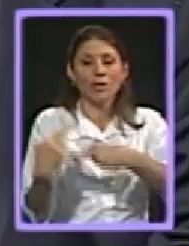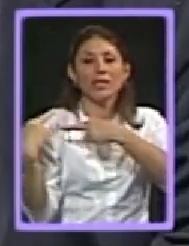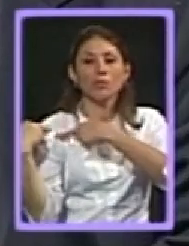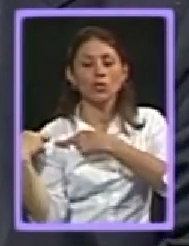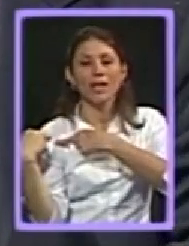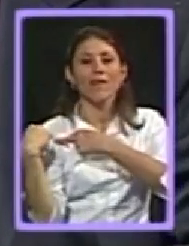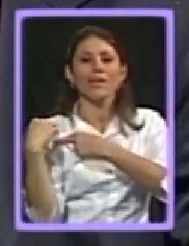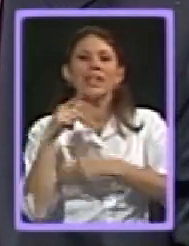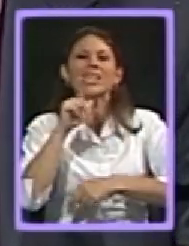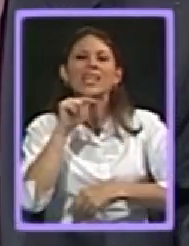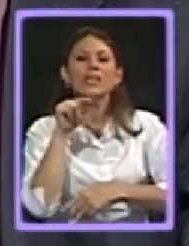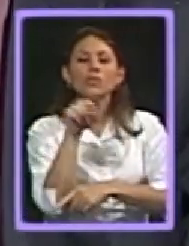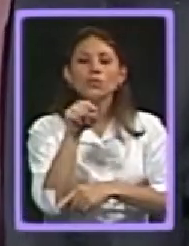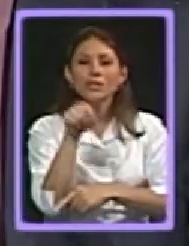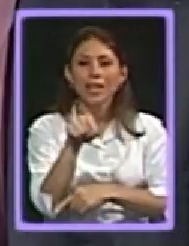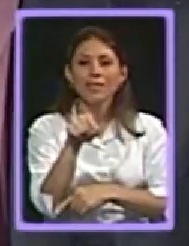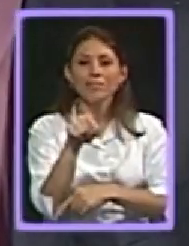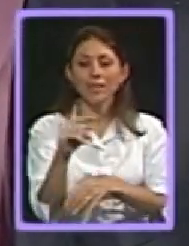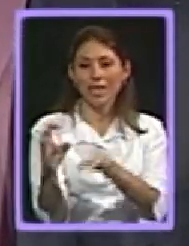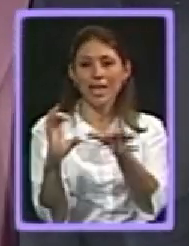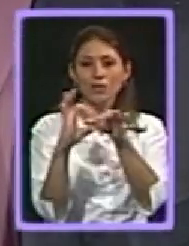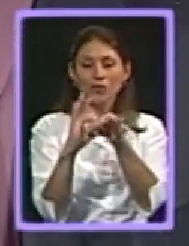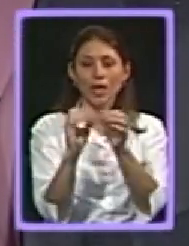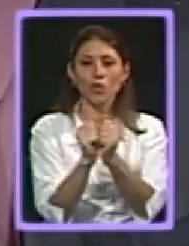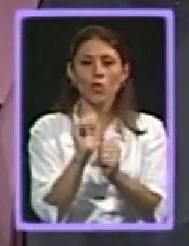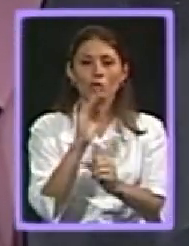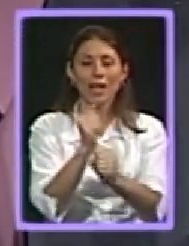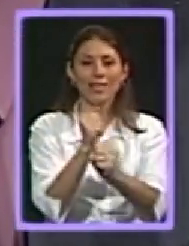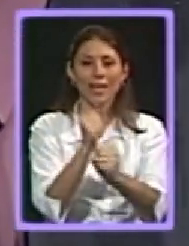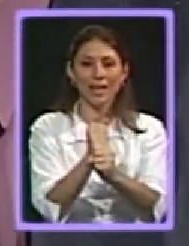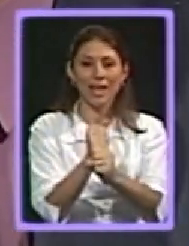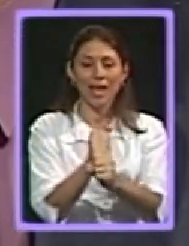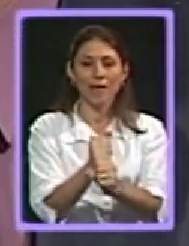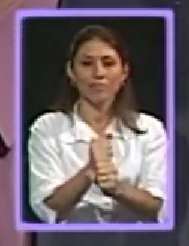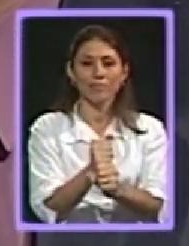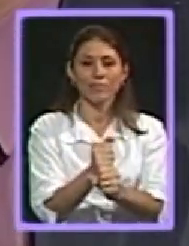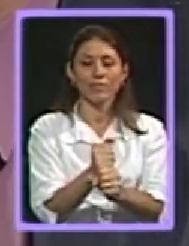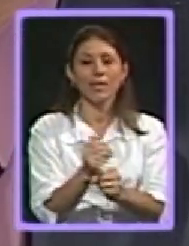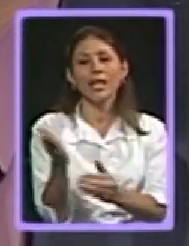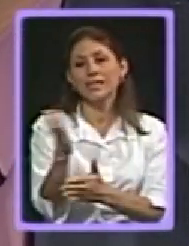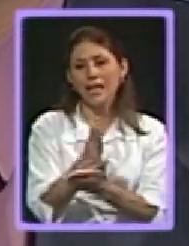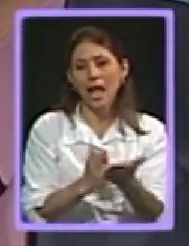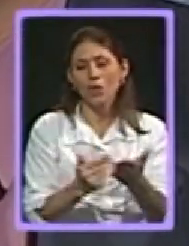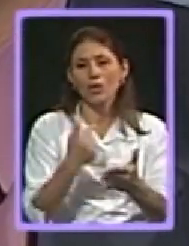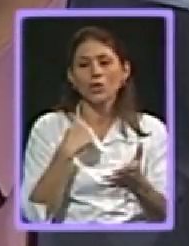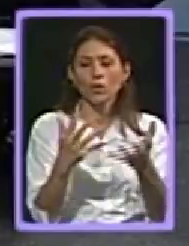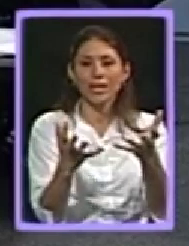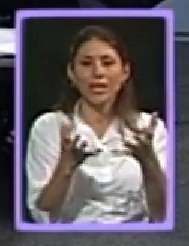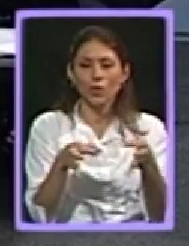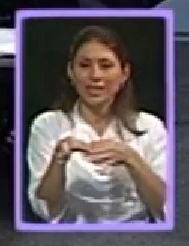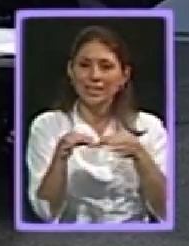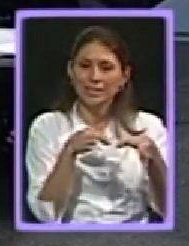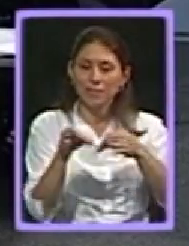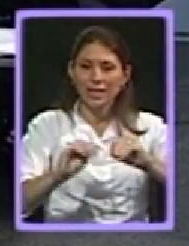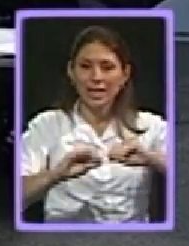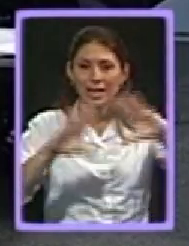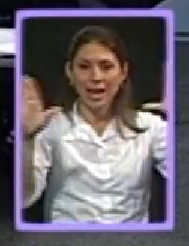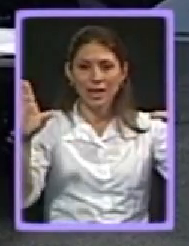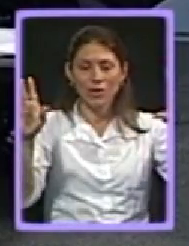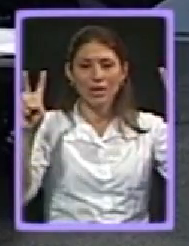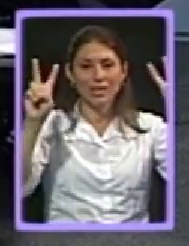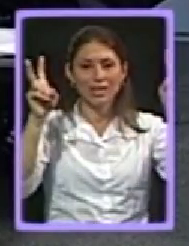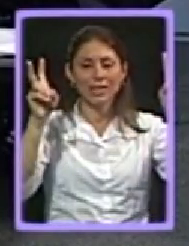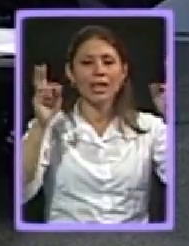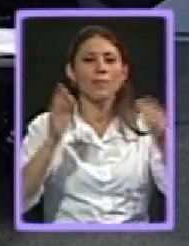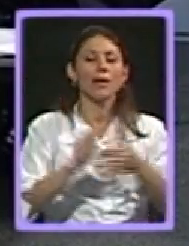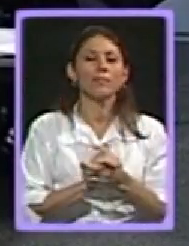y asociado con esa tarea está un poco un término que yo creo que merece que se explique con bastante claridad, que es el tema de caja única.